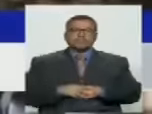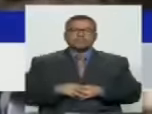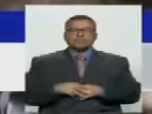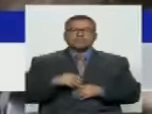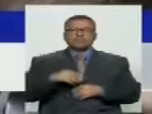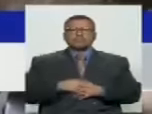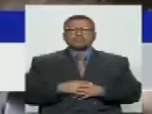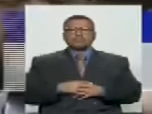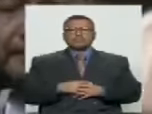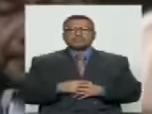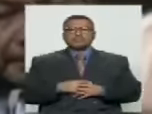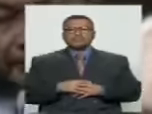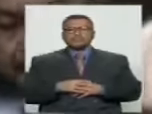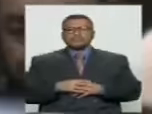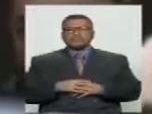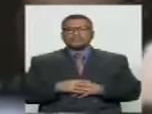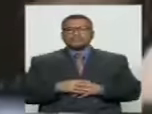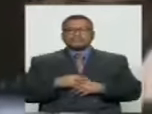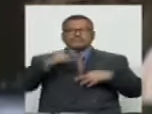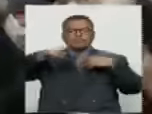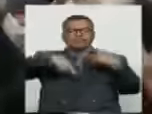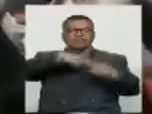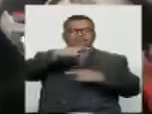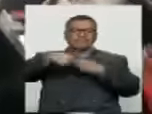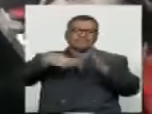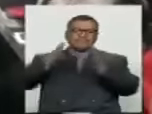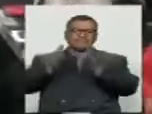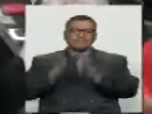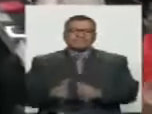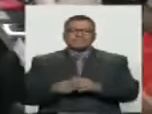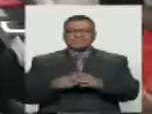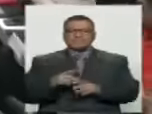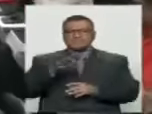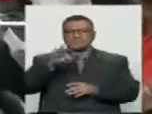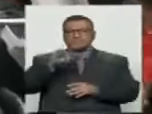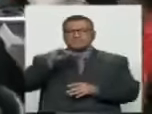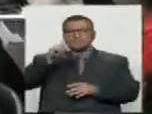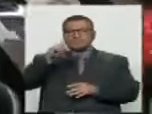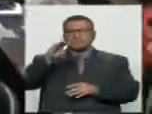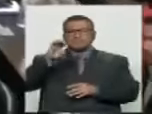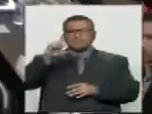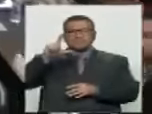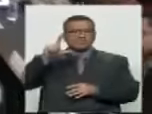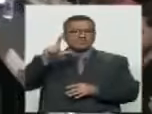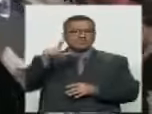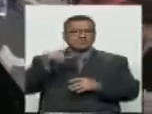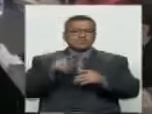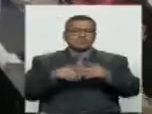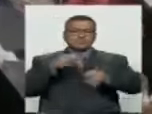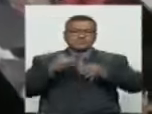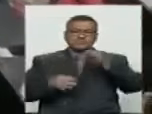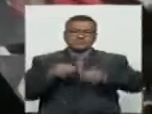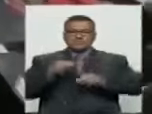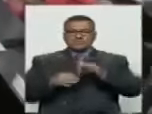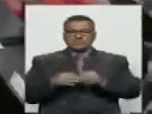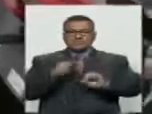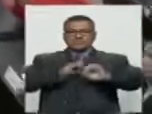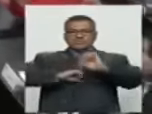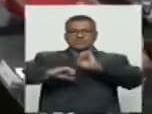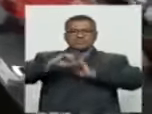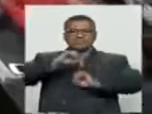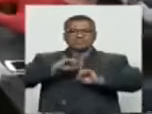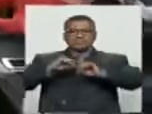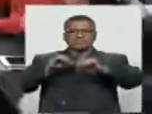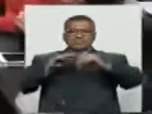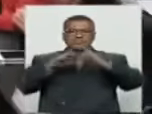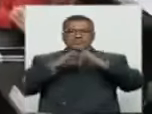Ruz. Revolucionario, estadista, abogado, defensor de las